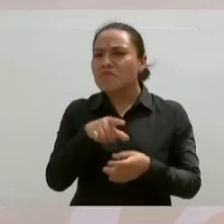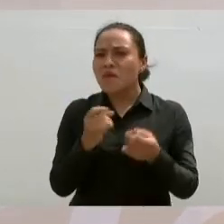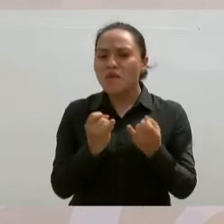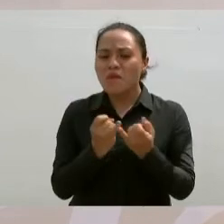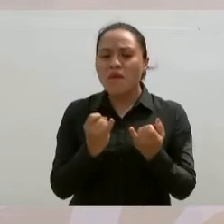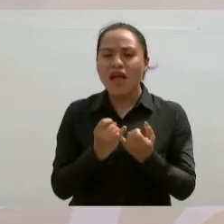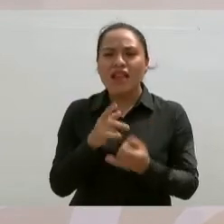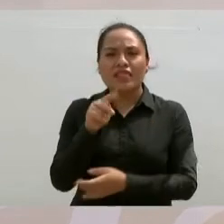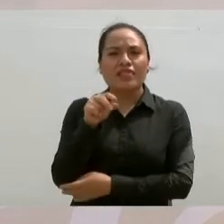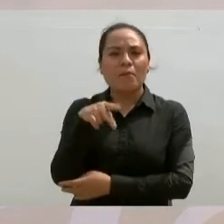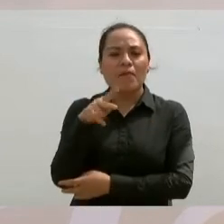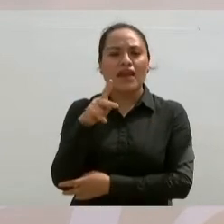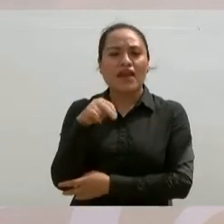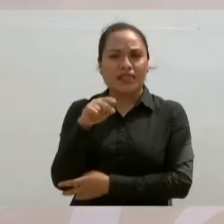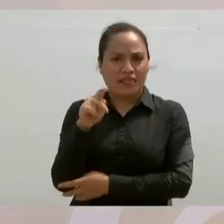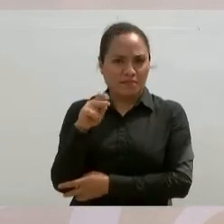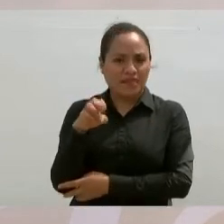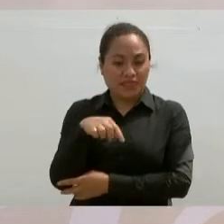que en Tapana.